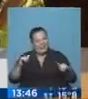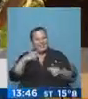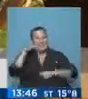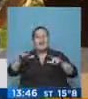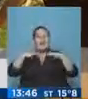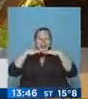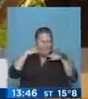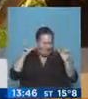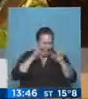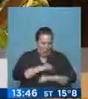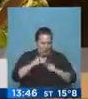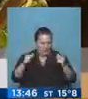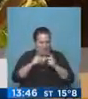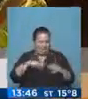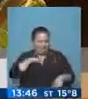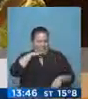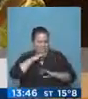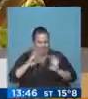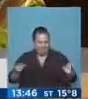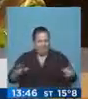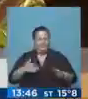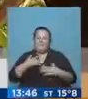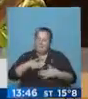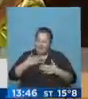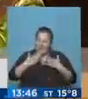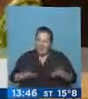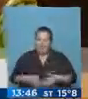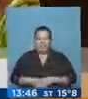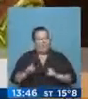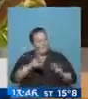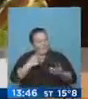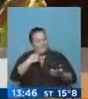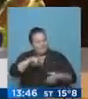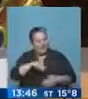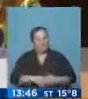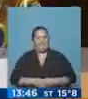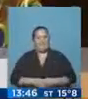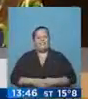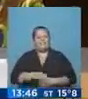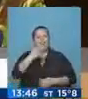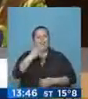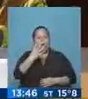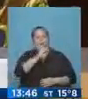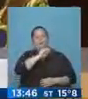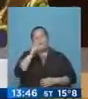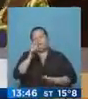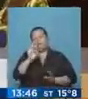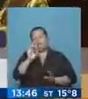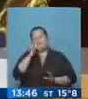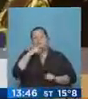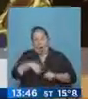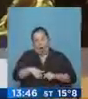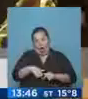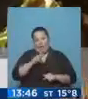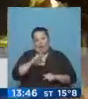los espectáculos no hay no hay más lugar un gusto por las gracias del 4 o sea nos queda el día